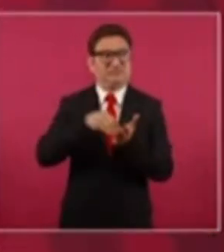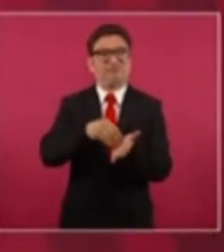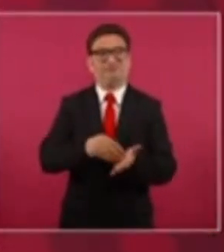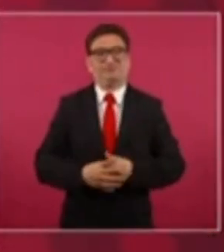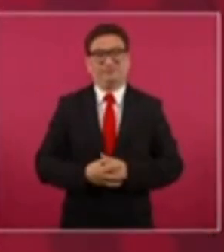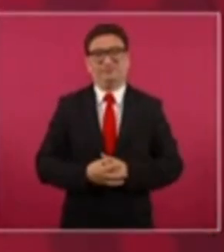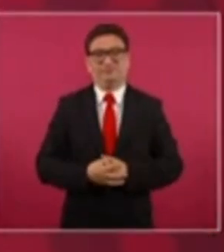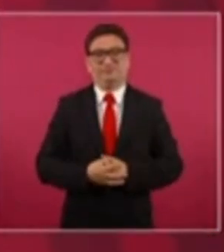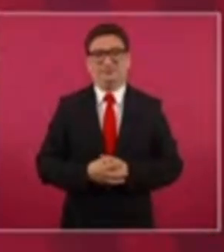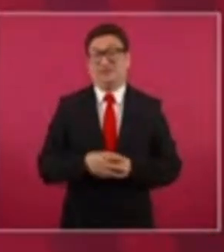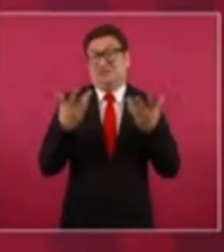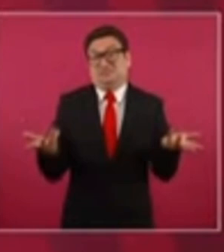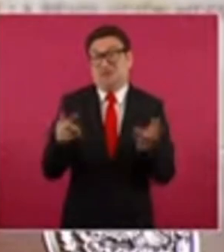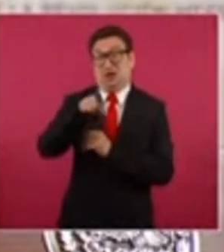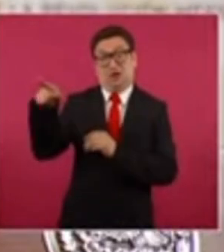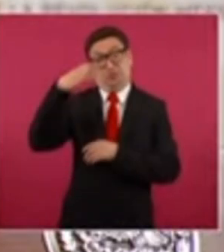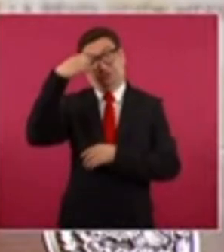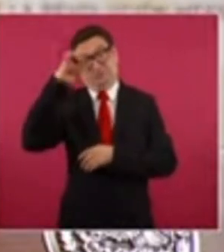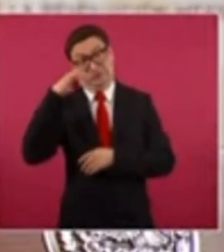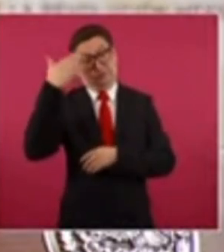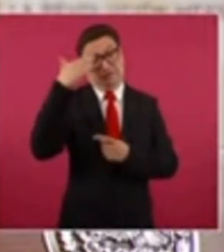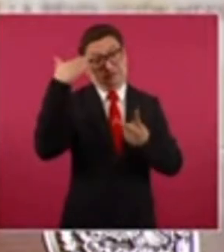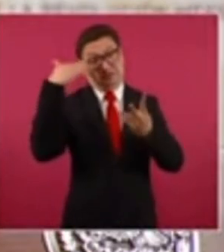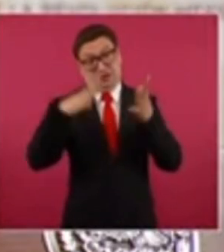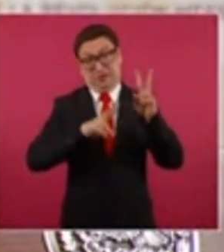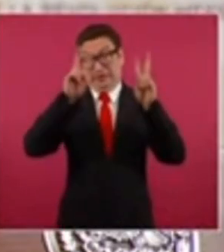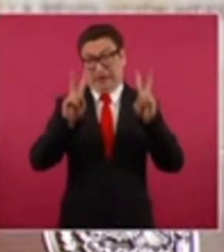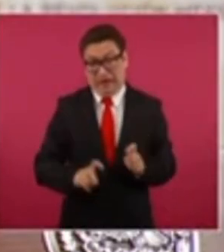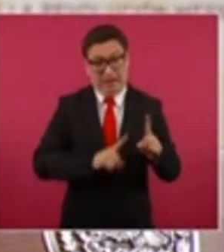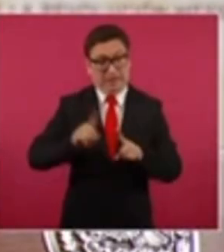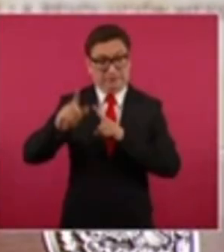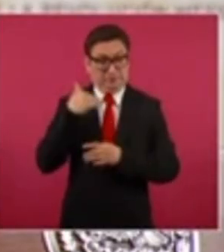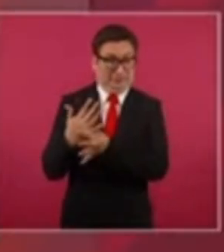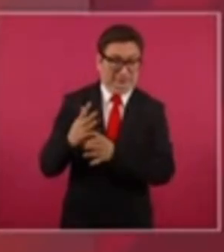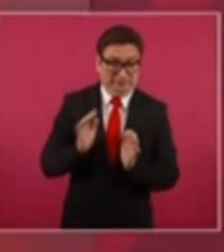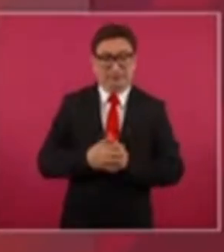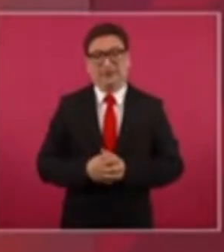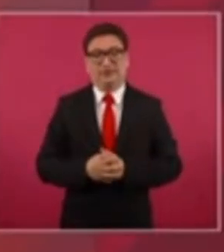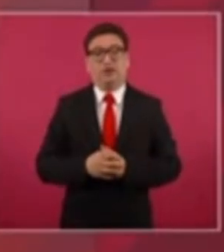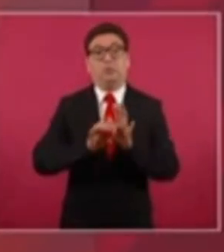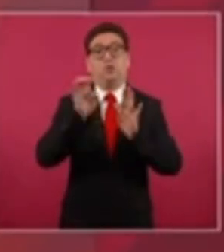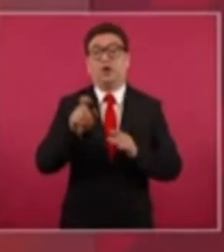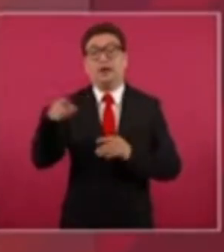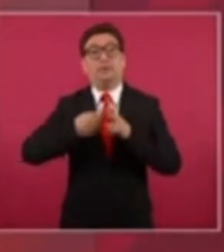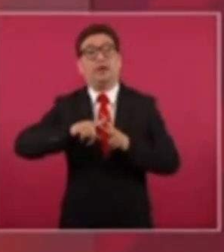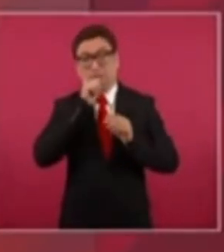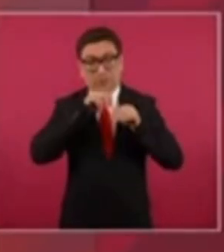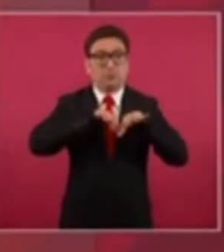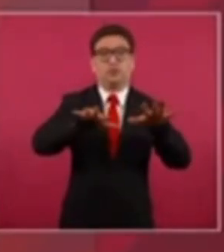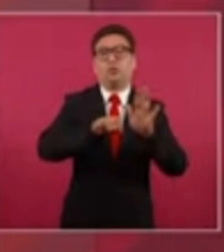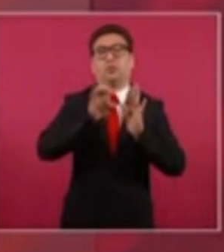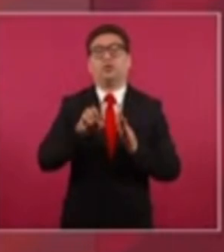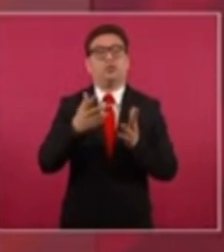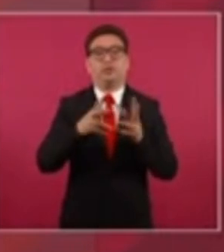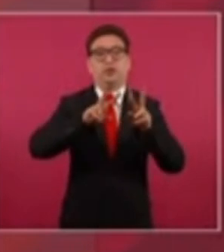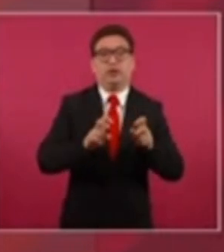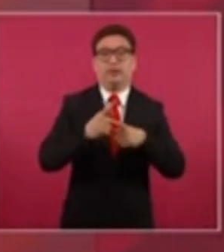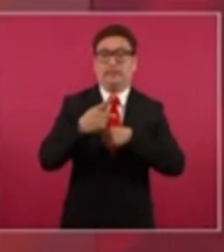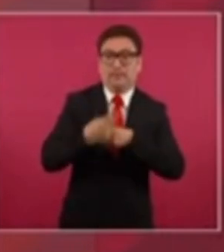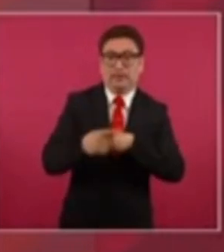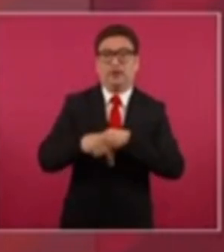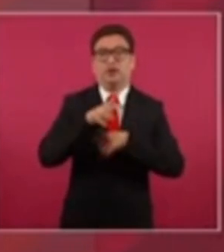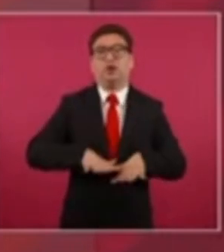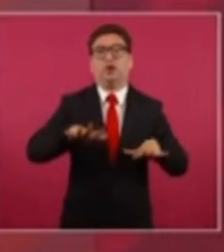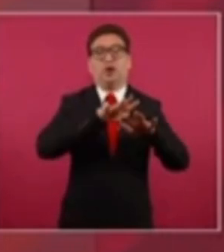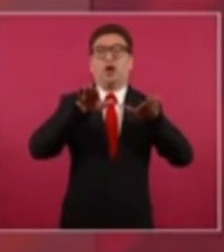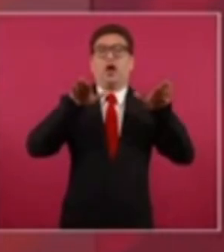enojo. Entonces ya se volvieron especialistas, ¿no?, en todo. De repente comenzó una campaña de los riesgos en el